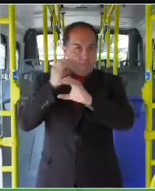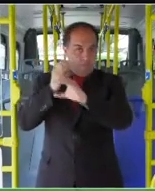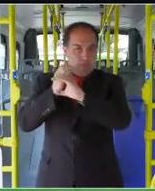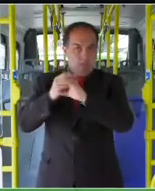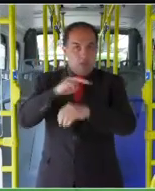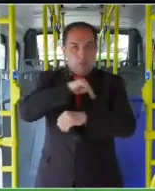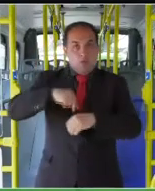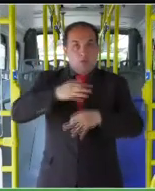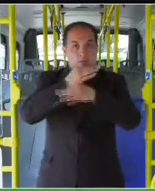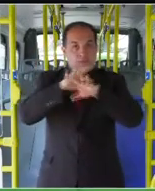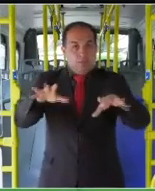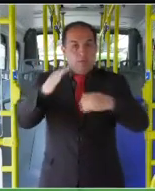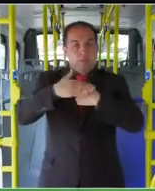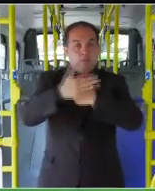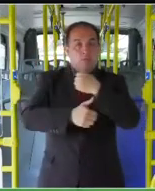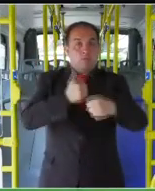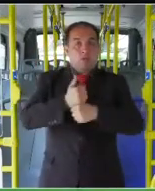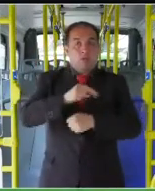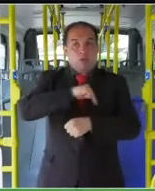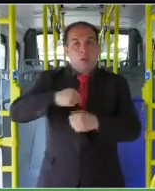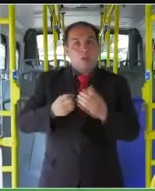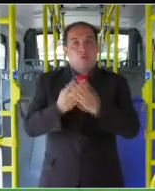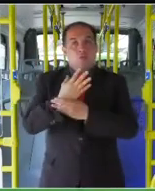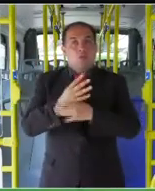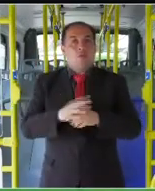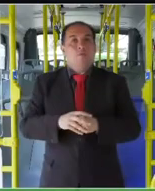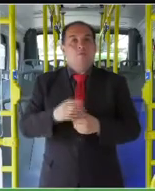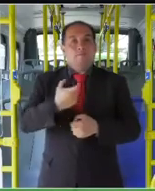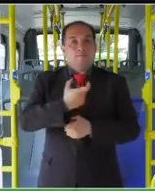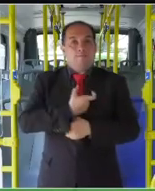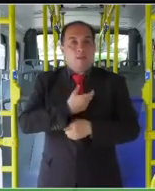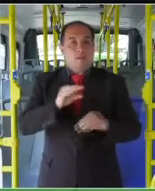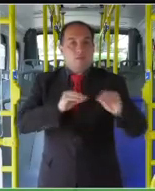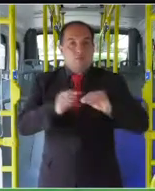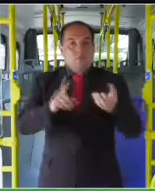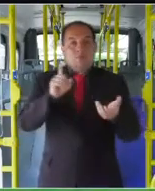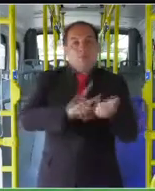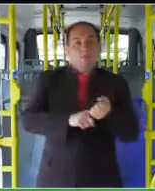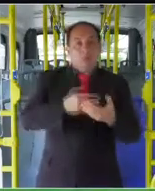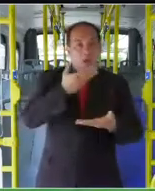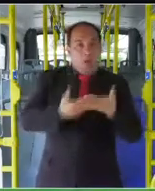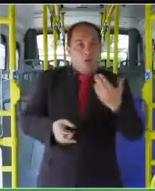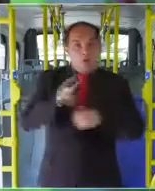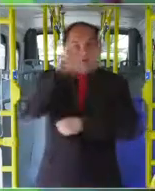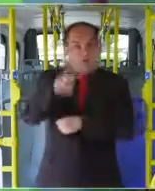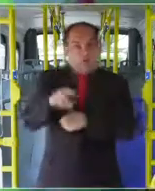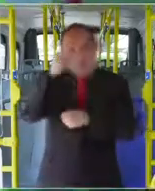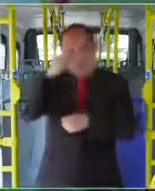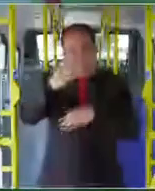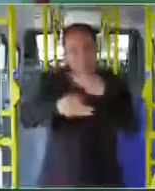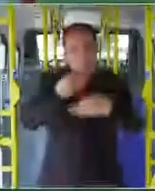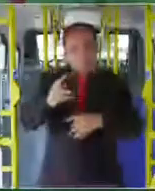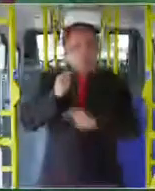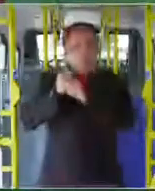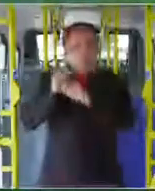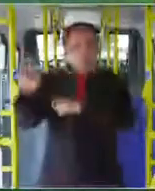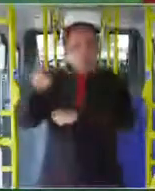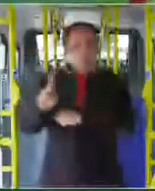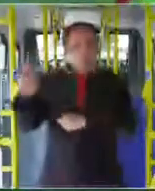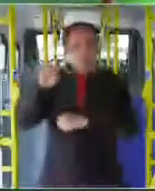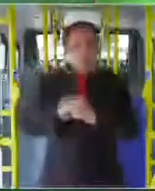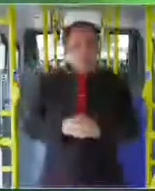próximo año, y la nueva tarjeta de movilidad integrada, que hoy ya es una realidad para todo el transporte